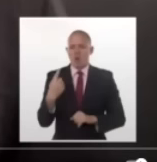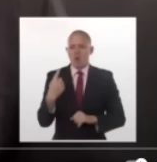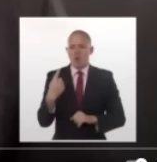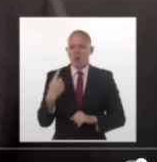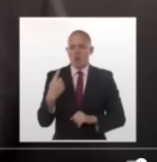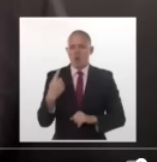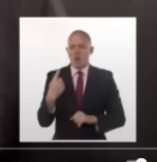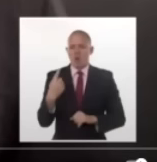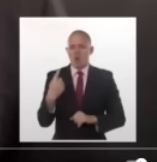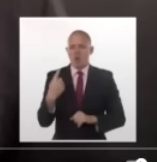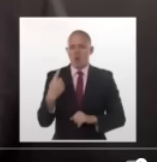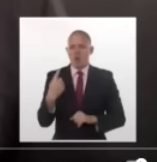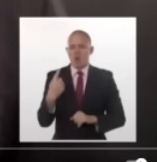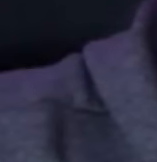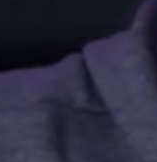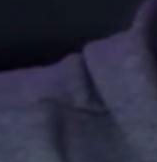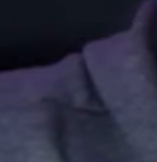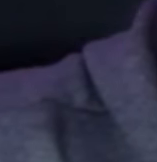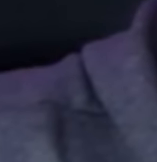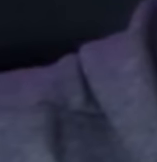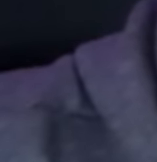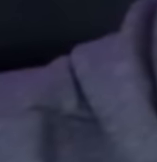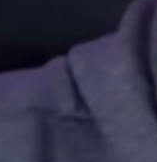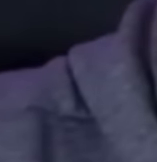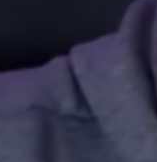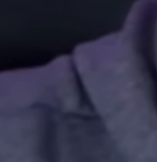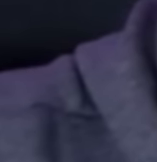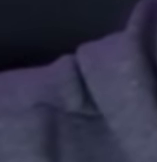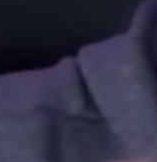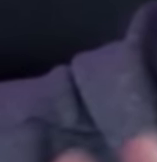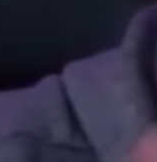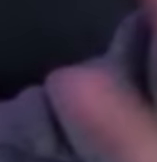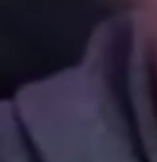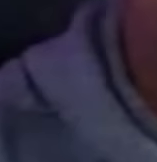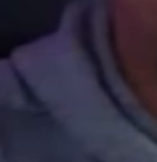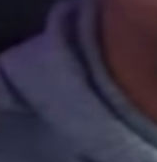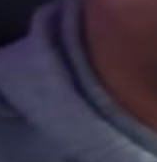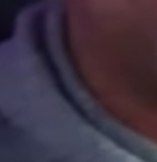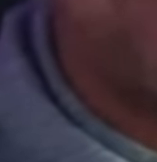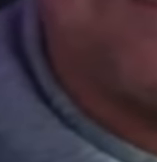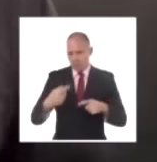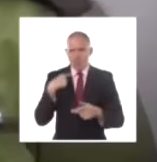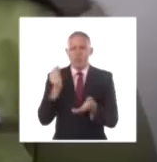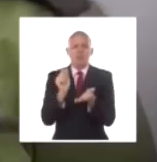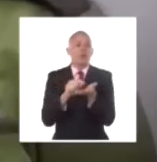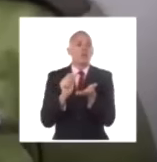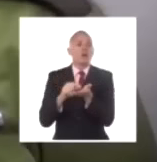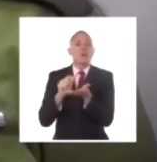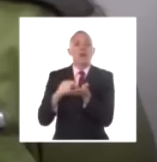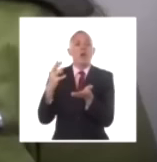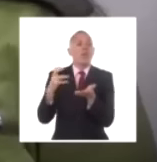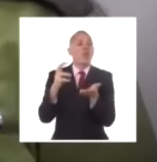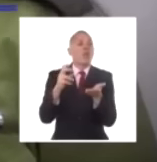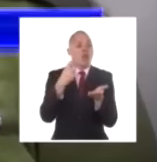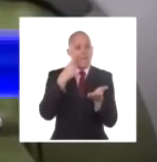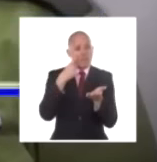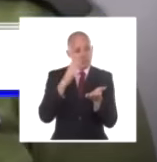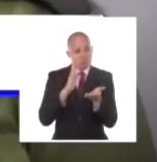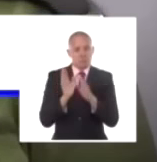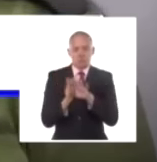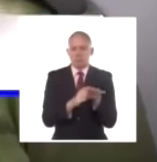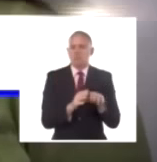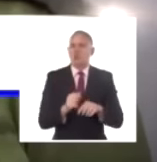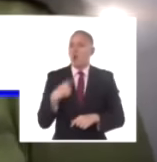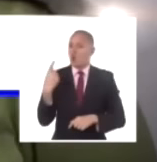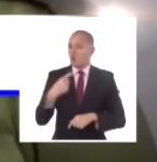más corrupción y más descontrol. 26 toneladas de pollo, mira, desaparecida. En los grupos de análisis que hicimos y